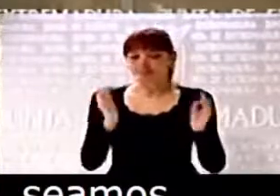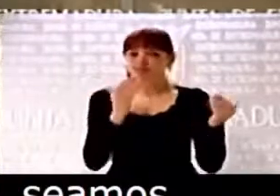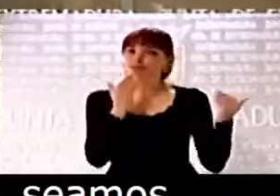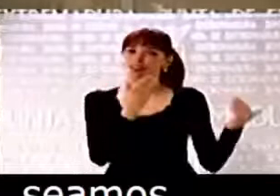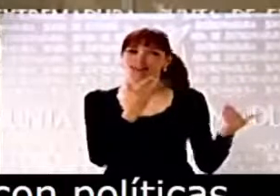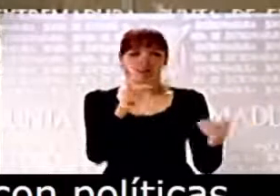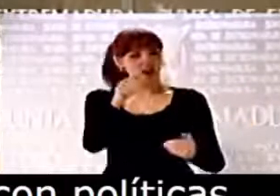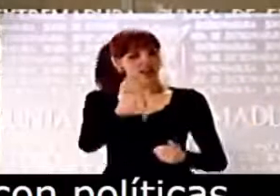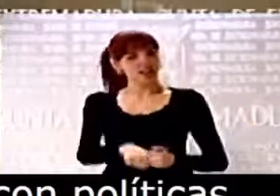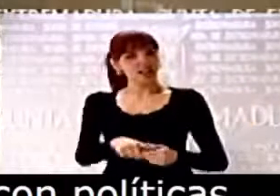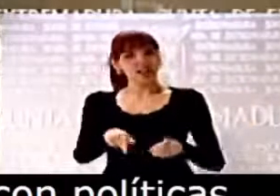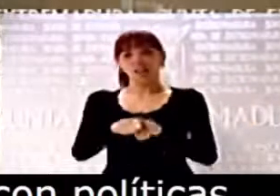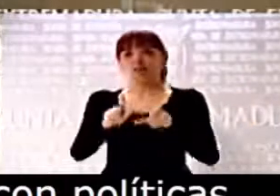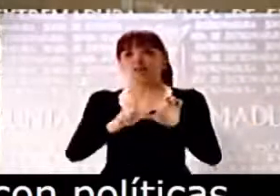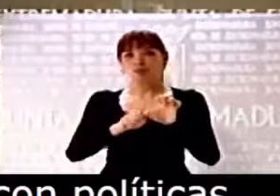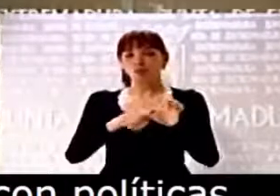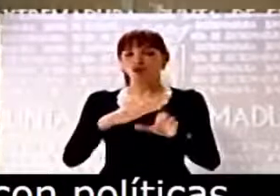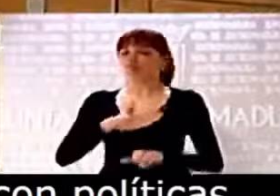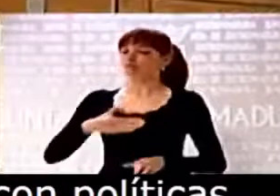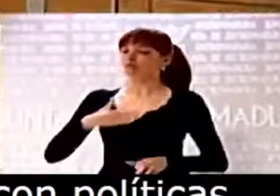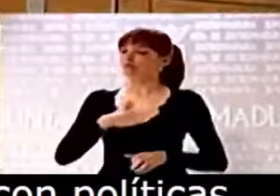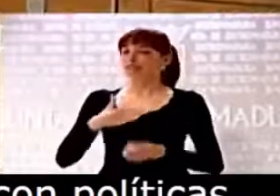sientas como en tu propia casa, ¿no?